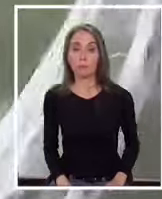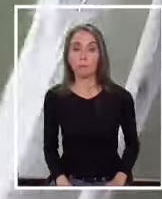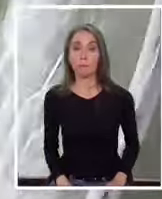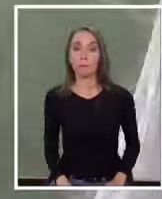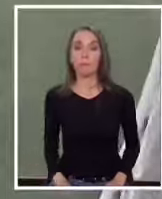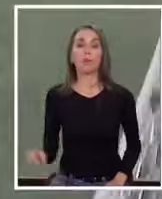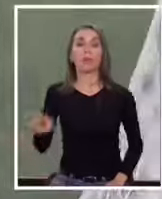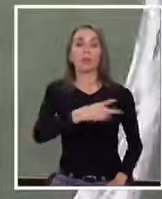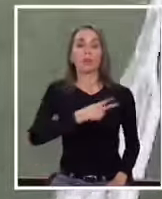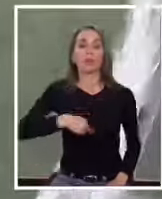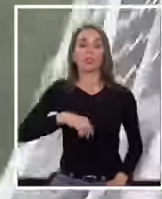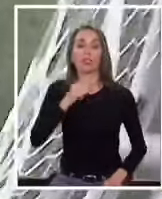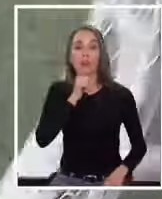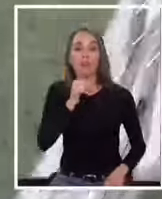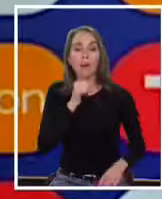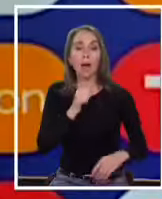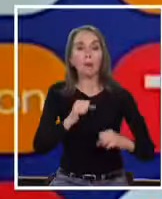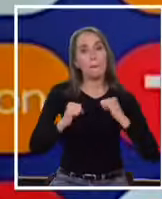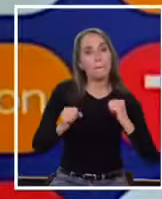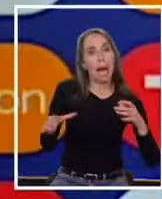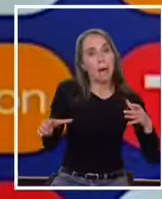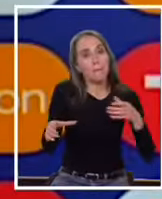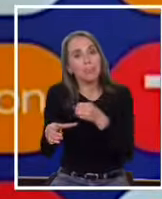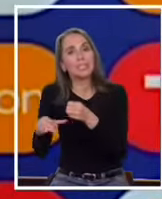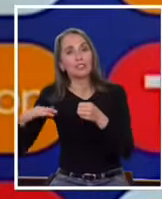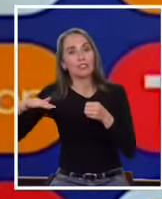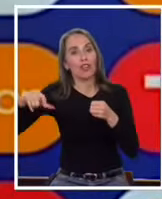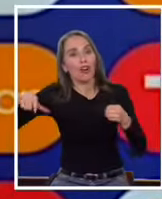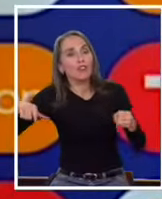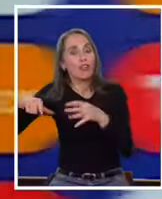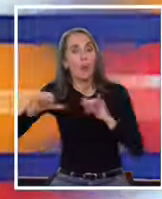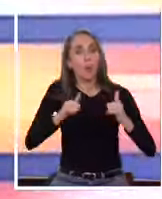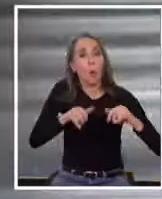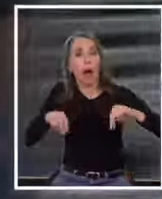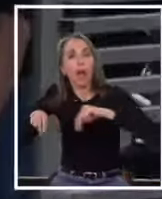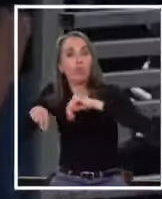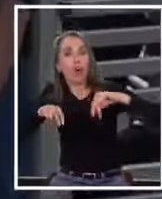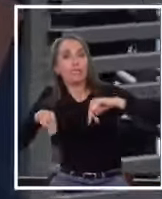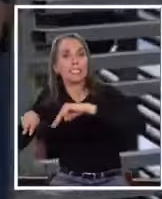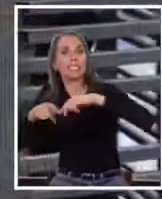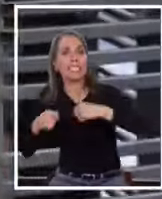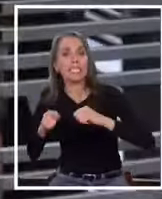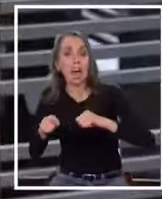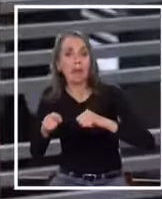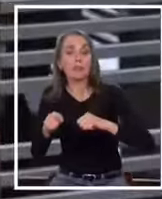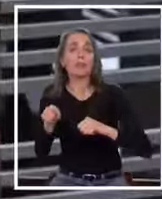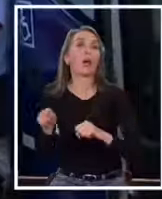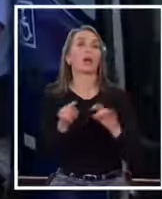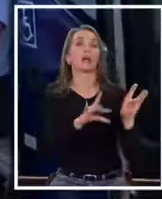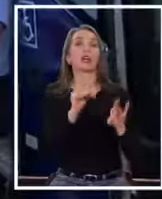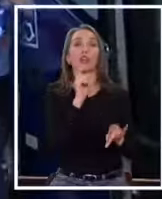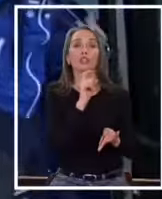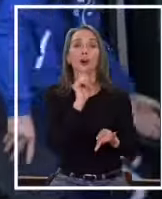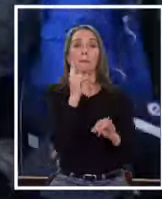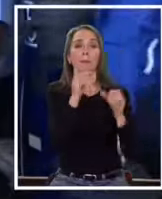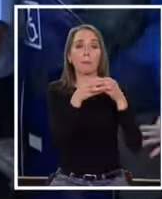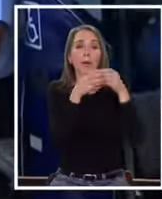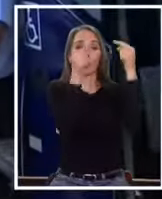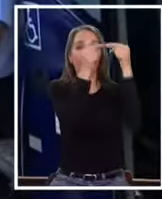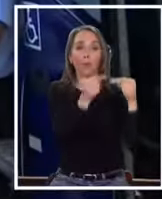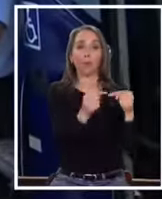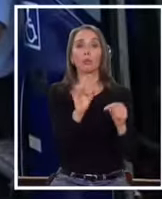Y a nosotros nos faltó un poquito de tensión. Yo vi al equipo intentando. Y ello se tradujo en que La Roja terminó la primera fase